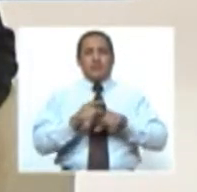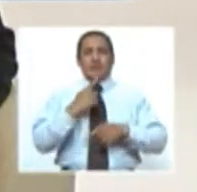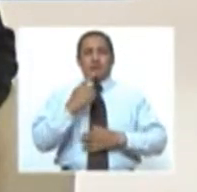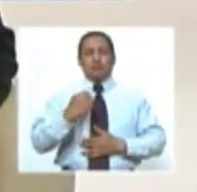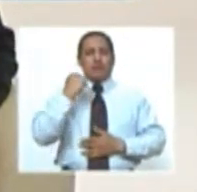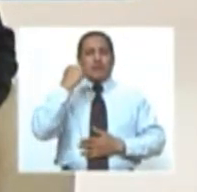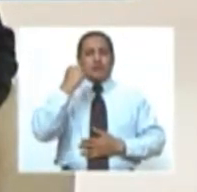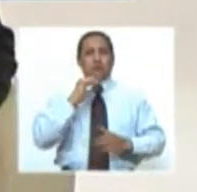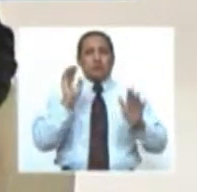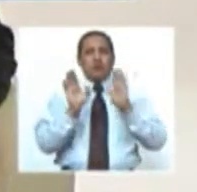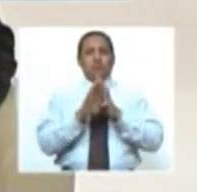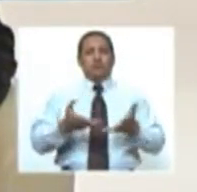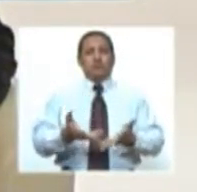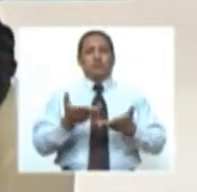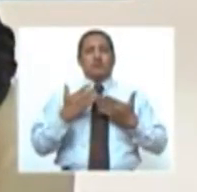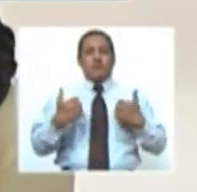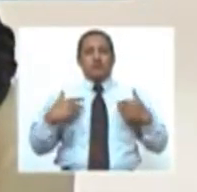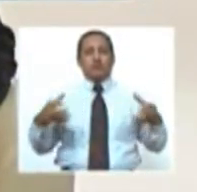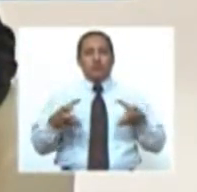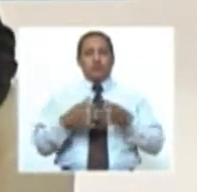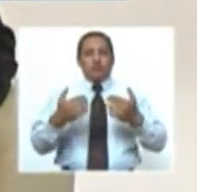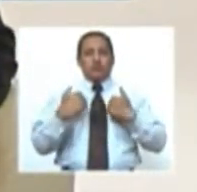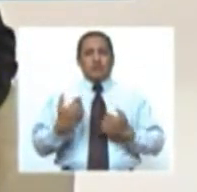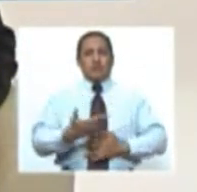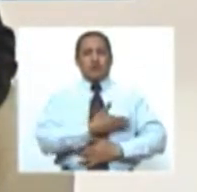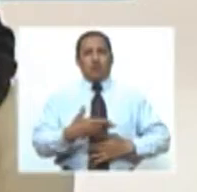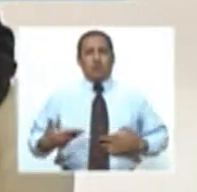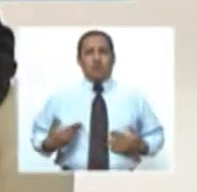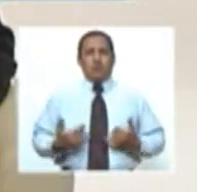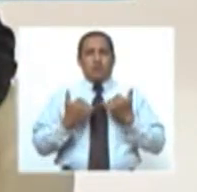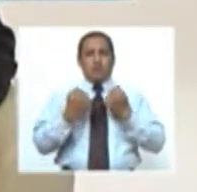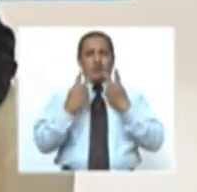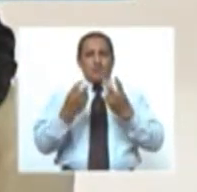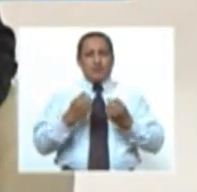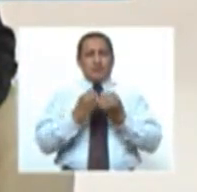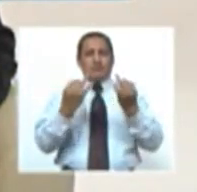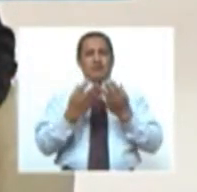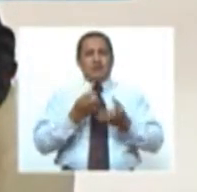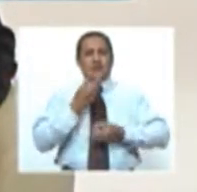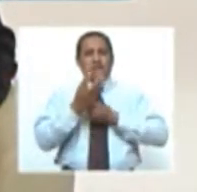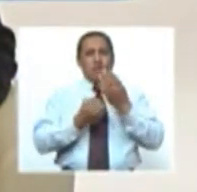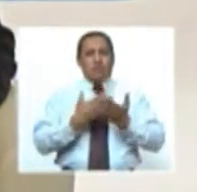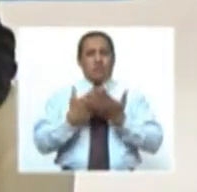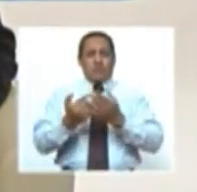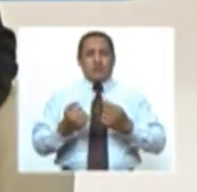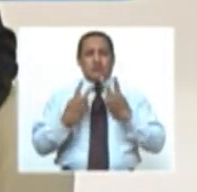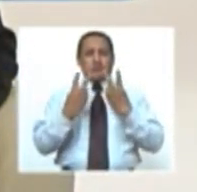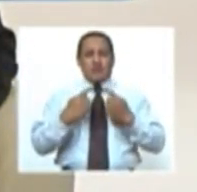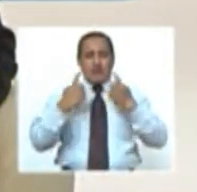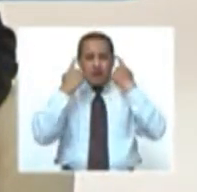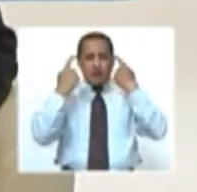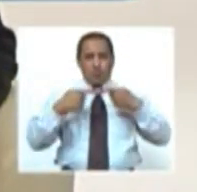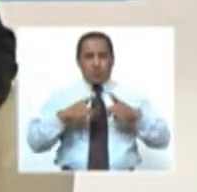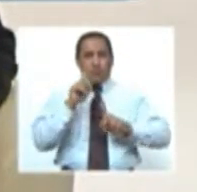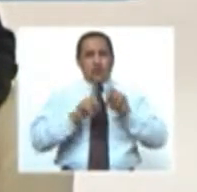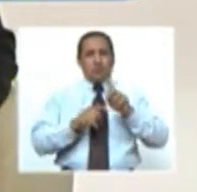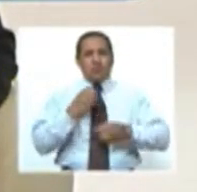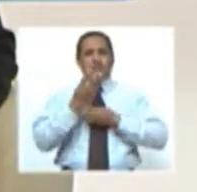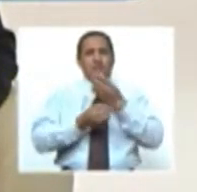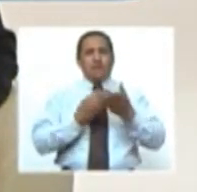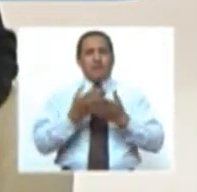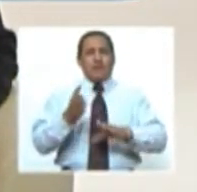ejemplo, podría verse contrastada con alguna que esté protegida por estos datos personales. Y un segundo tema, que es el derecho a